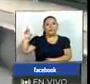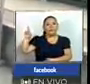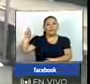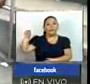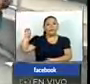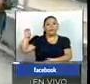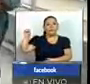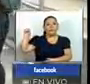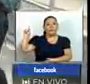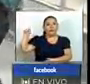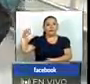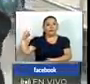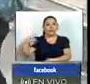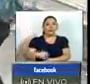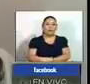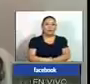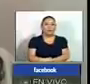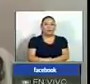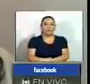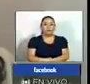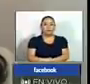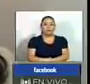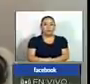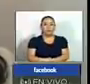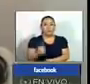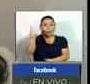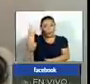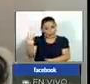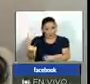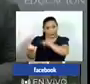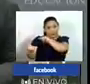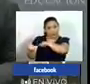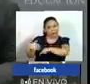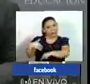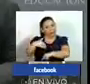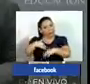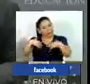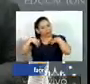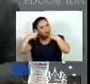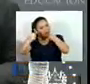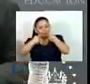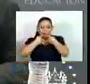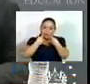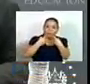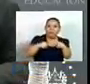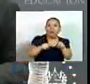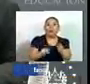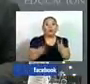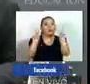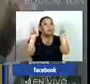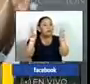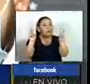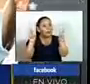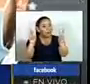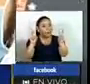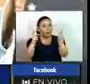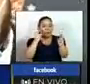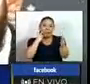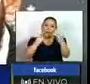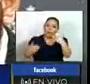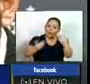de Ernesto Cornejo. El ministro de Salud, Francisco Alaví, habló sobre una considerable